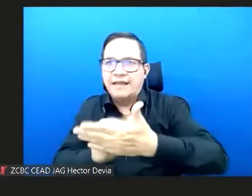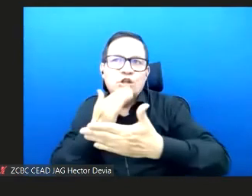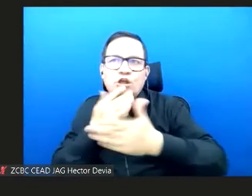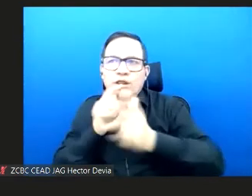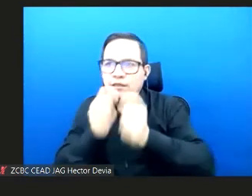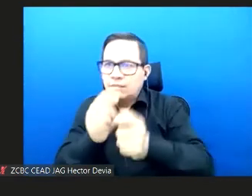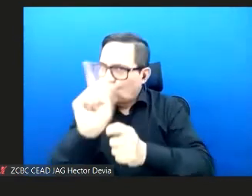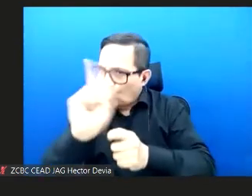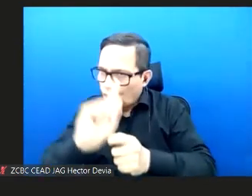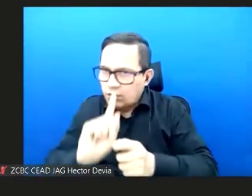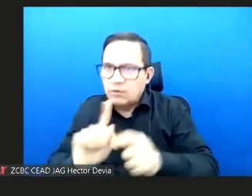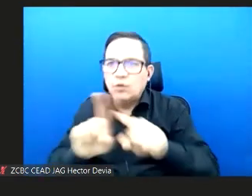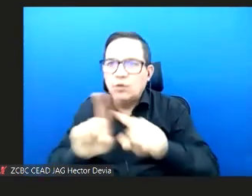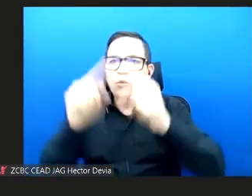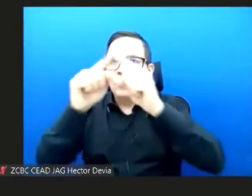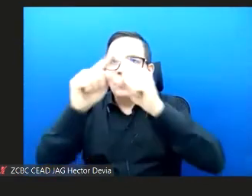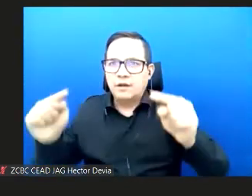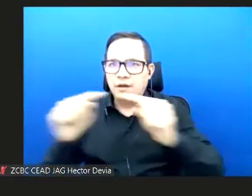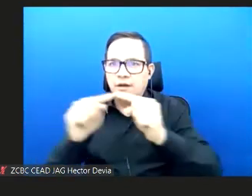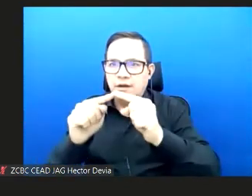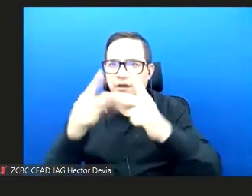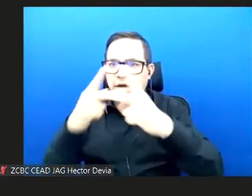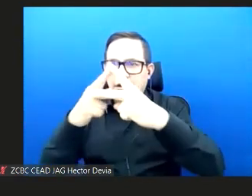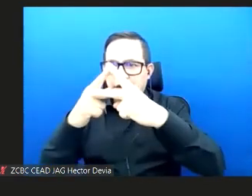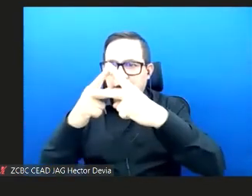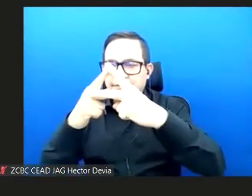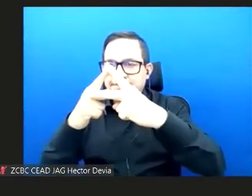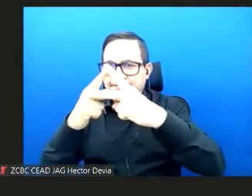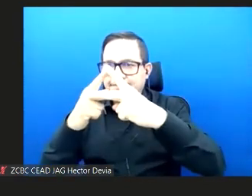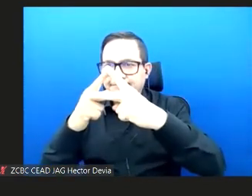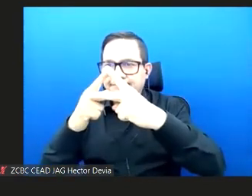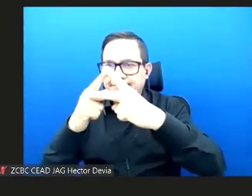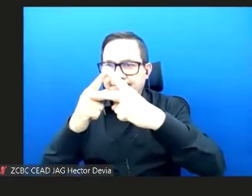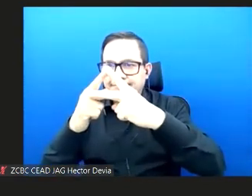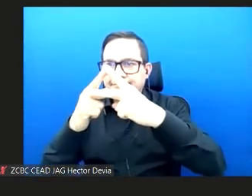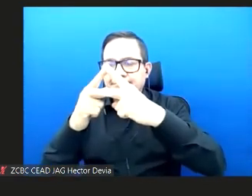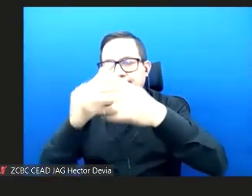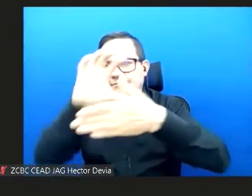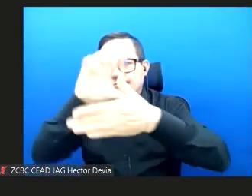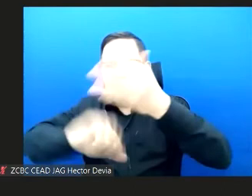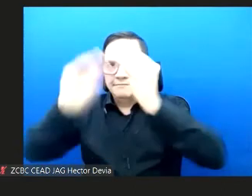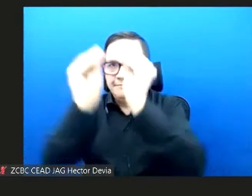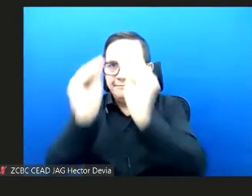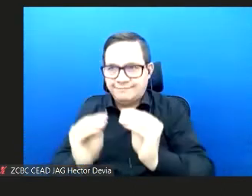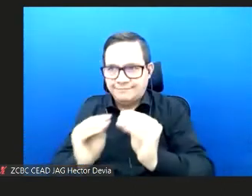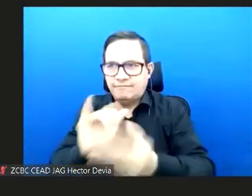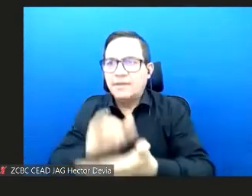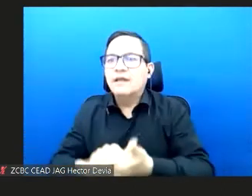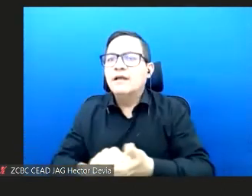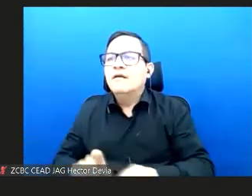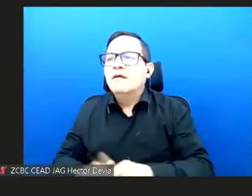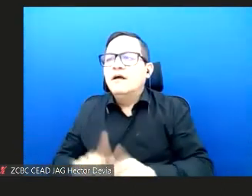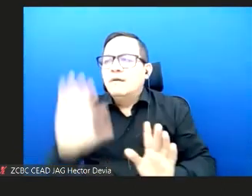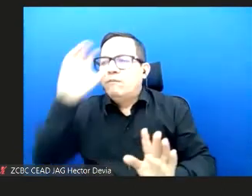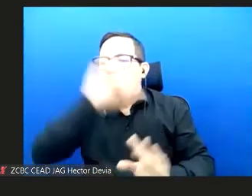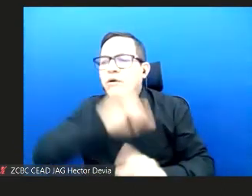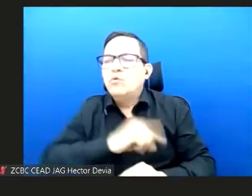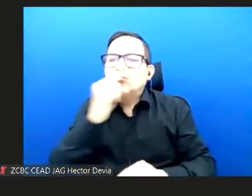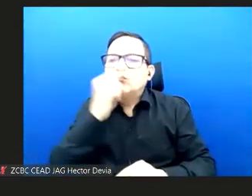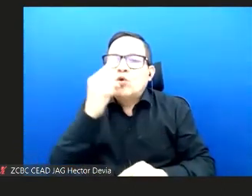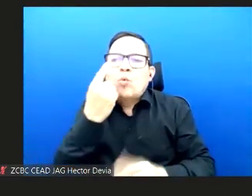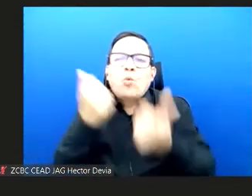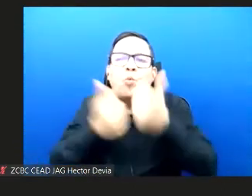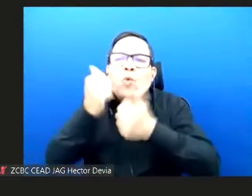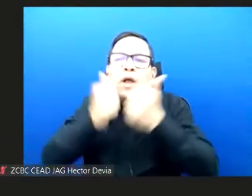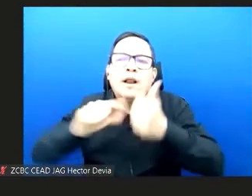Y básicamente ya hice los dos paréntesis y lo que me dio fue que la única zona que quedó en blanquecito